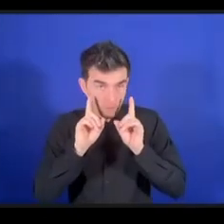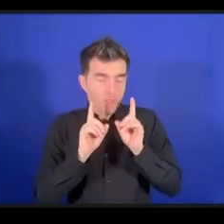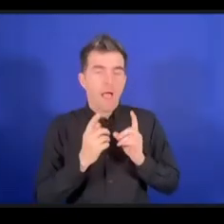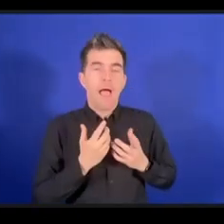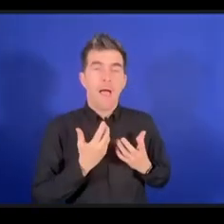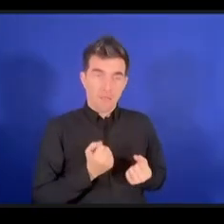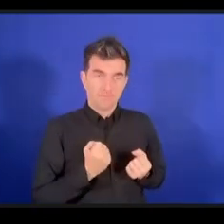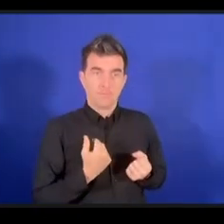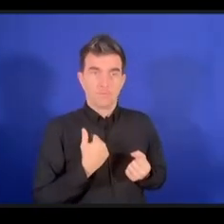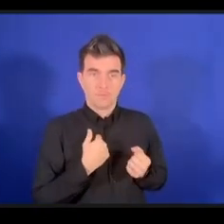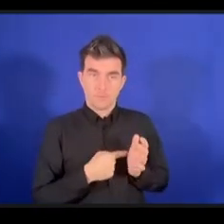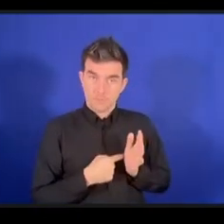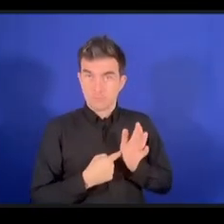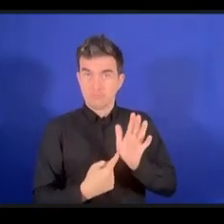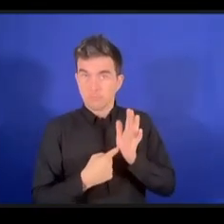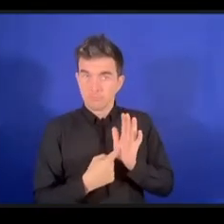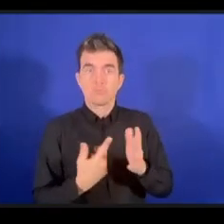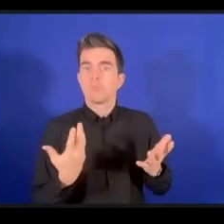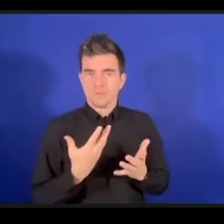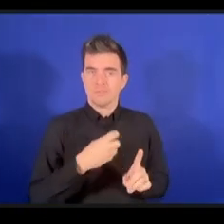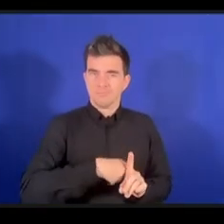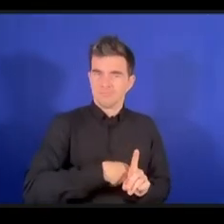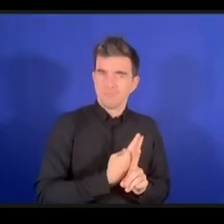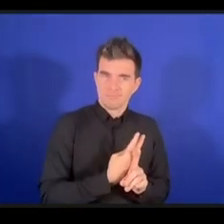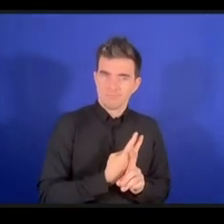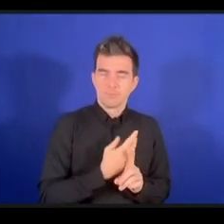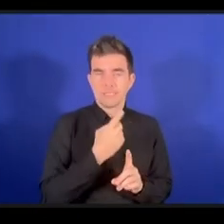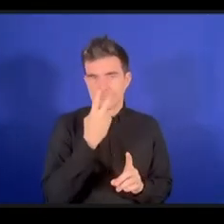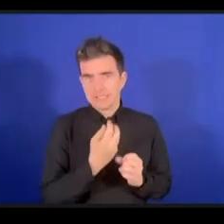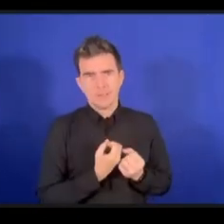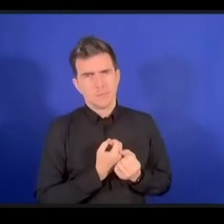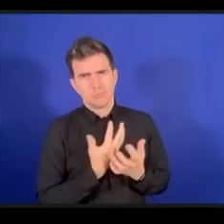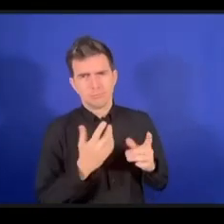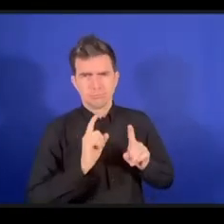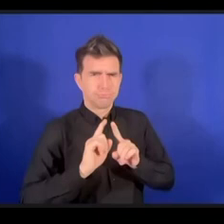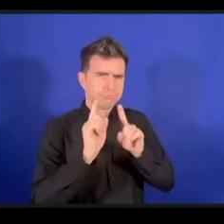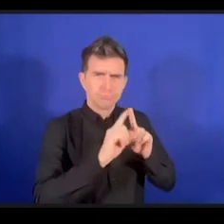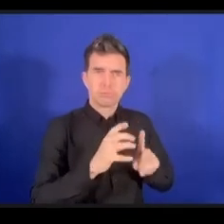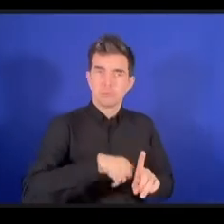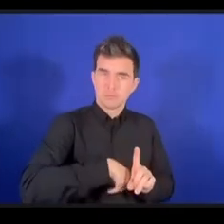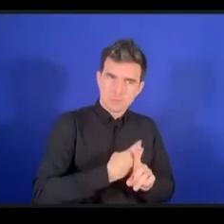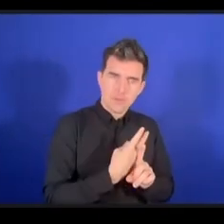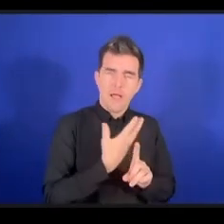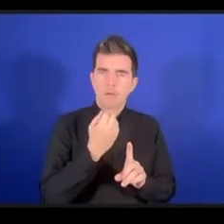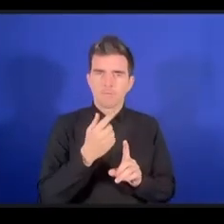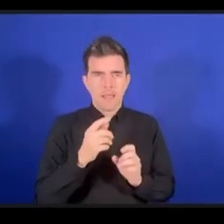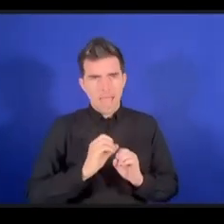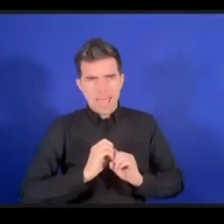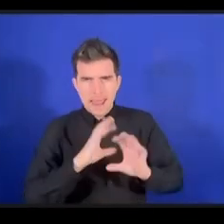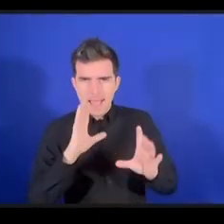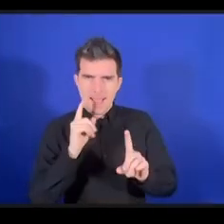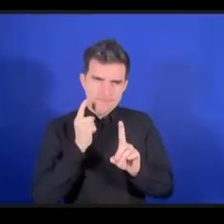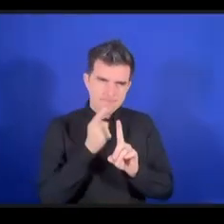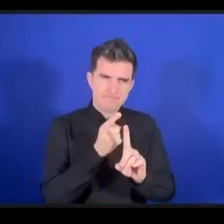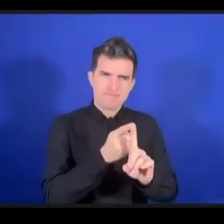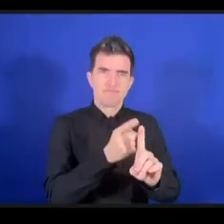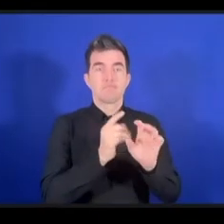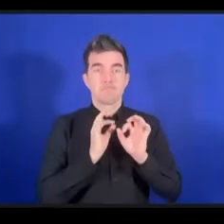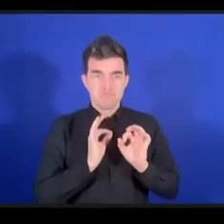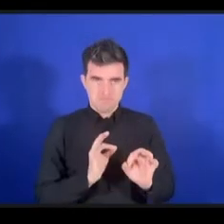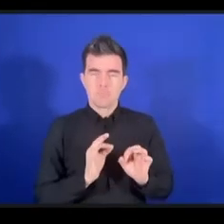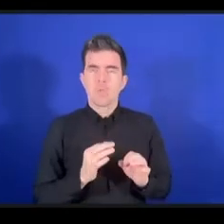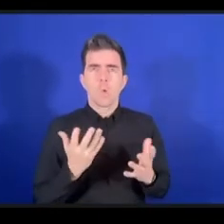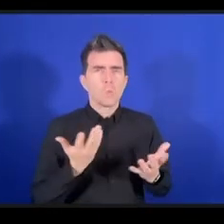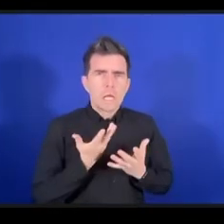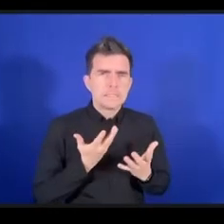odss y cada ods tiene unas metas e indicadores concretos que hacen referencia a las los requisitos y necesidades